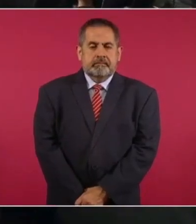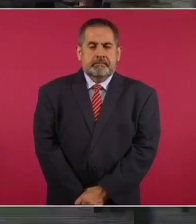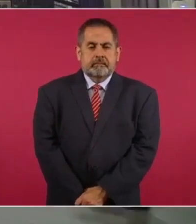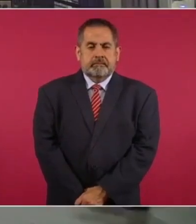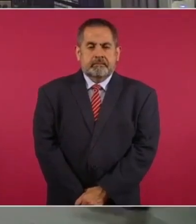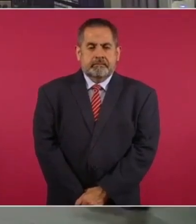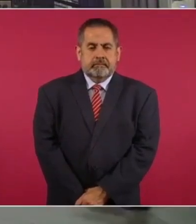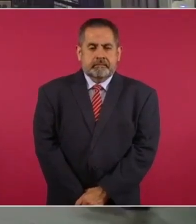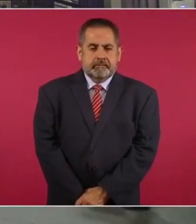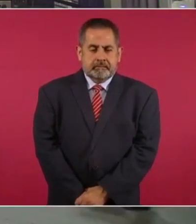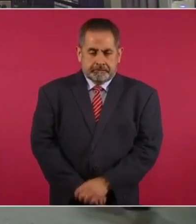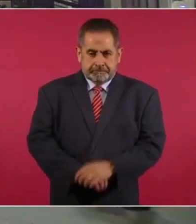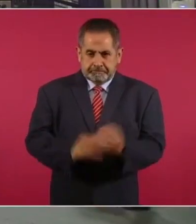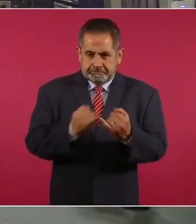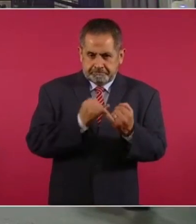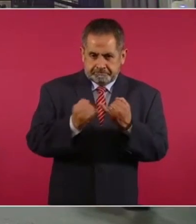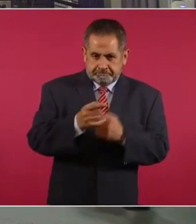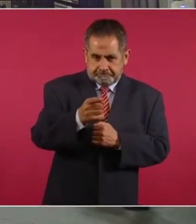Las rifadas.